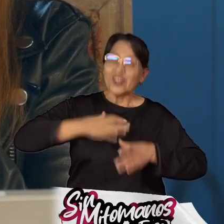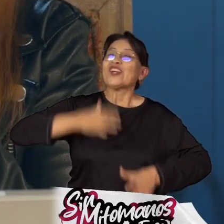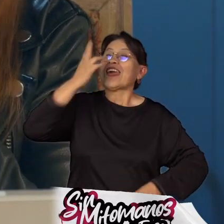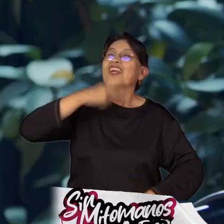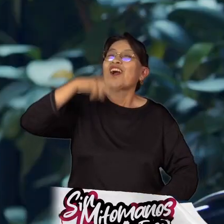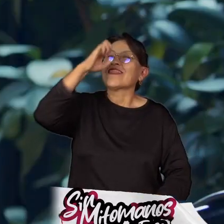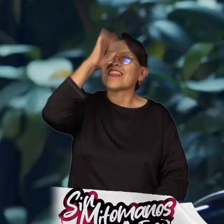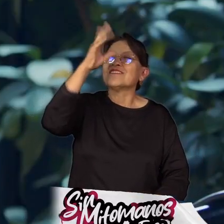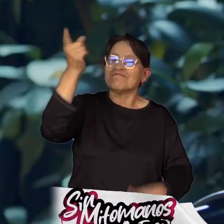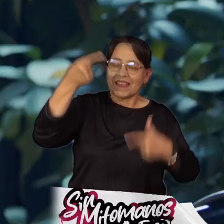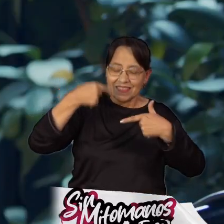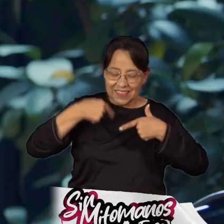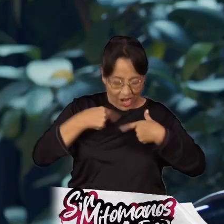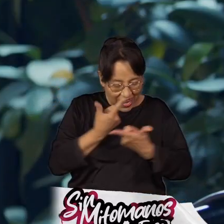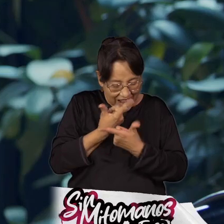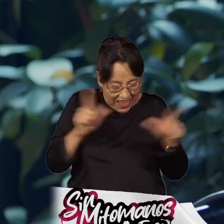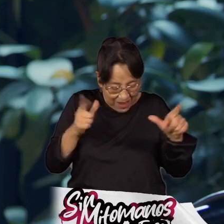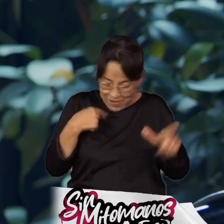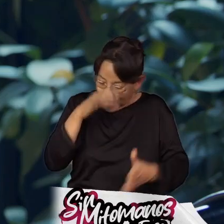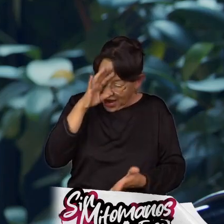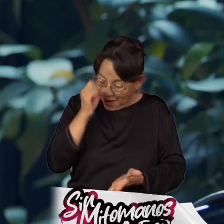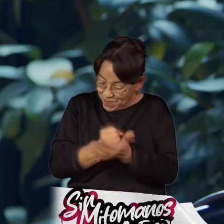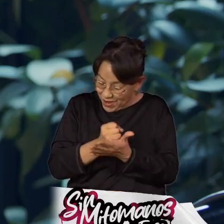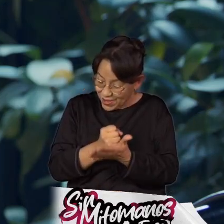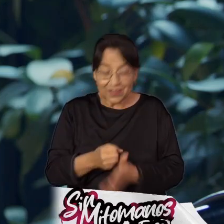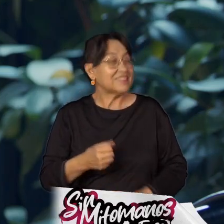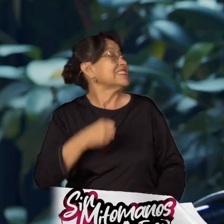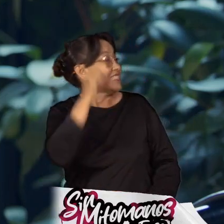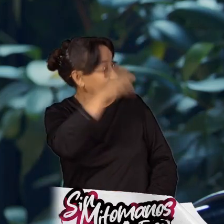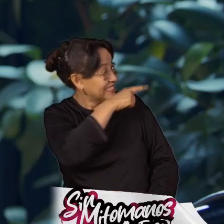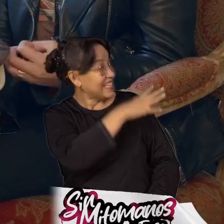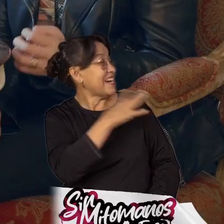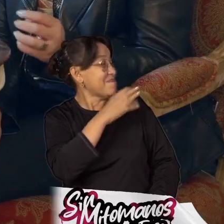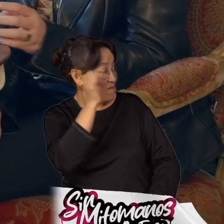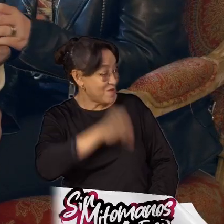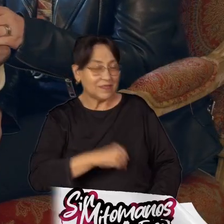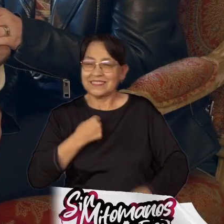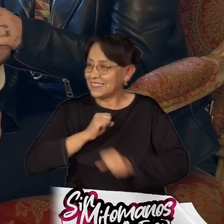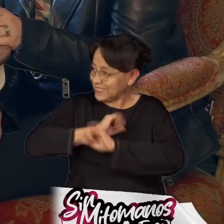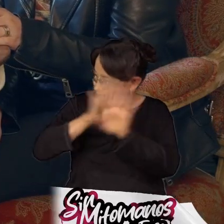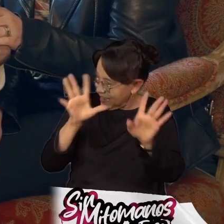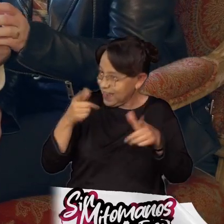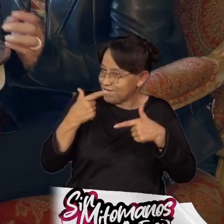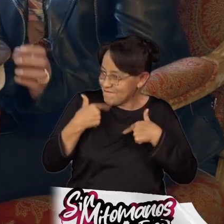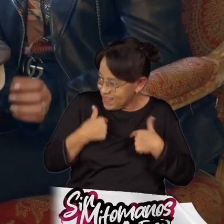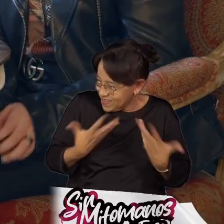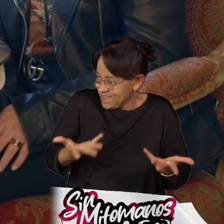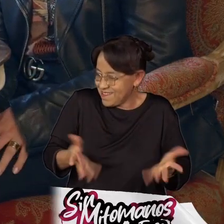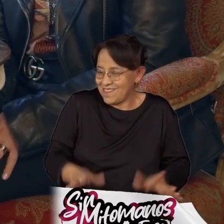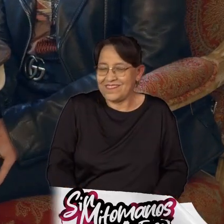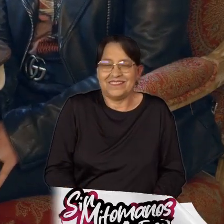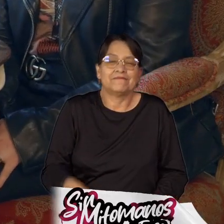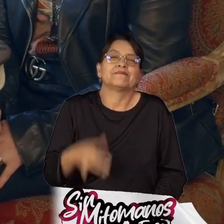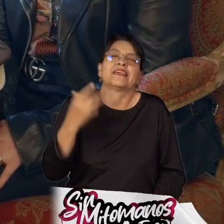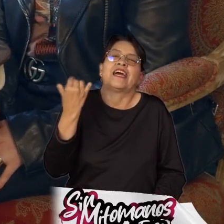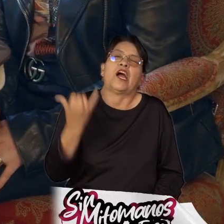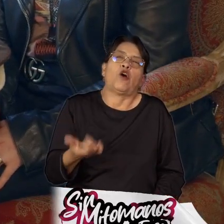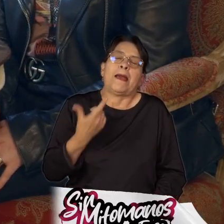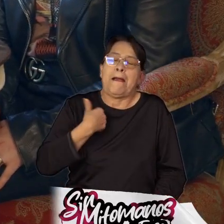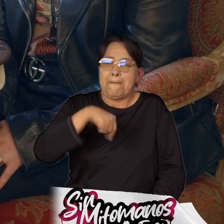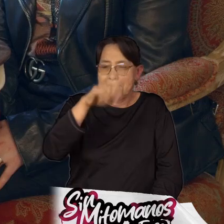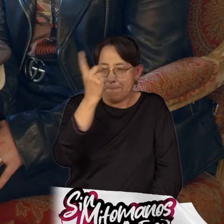de Dios y Él me ha dado libertad de opinión. Y puedo hablar. Y puedo hablar y he leído al respecto. Bueno, en ese orden de